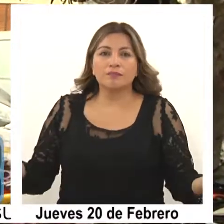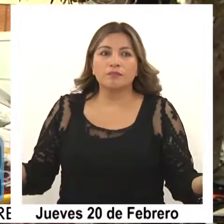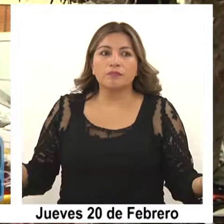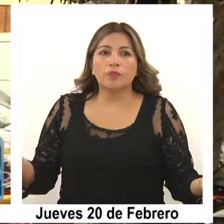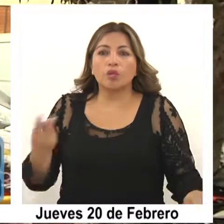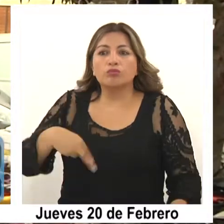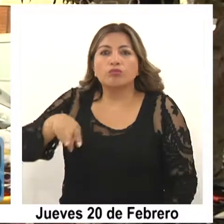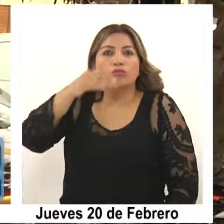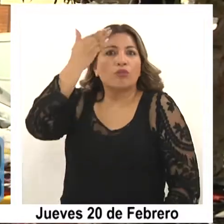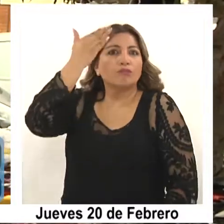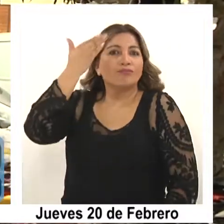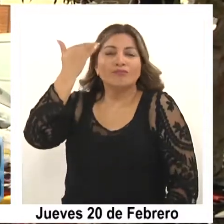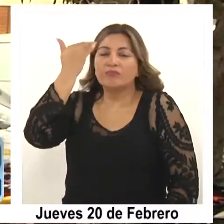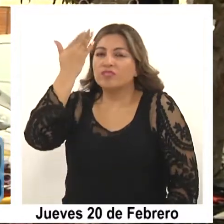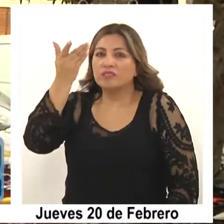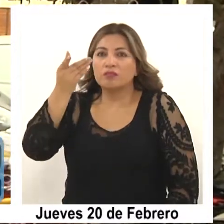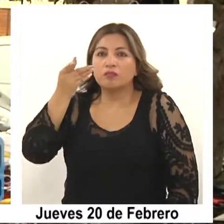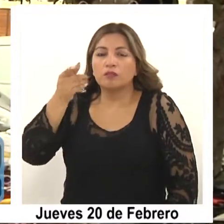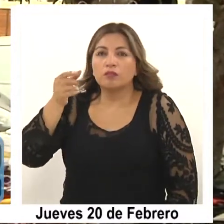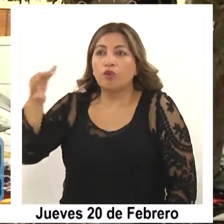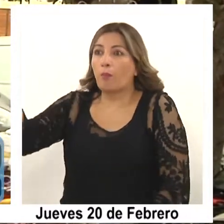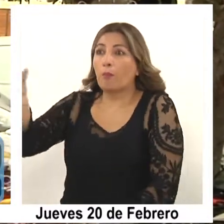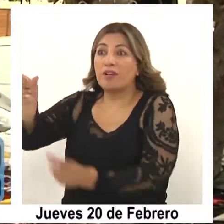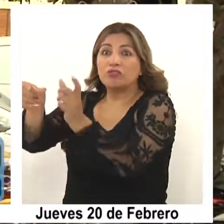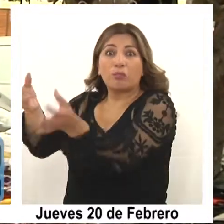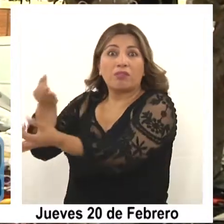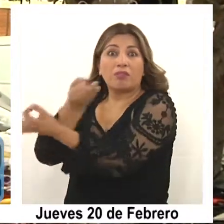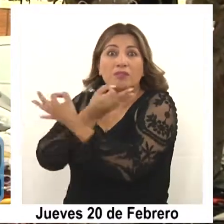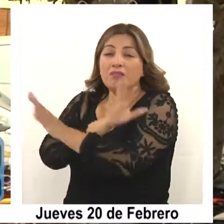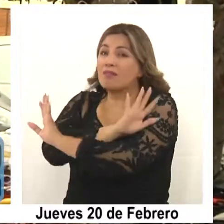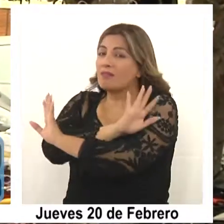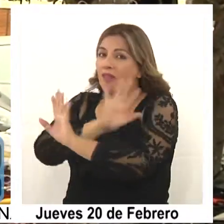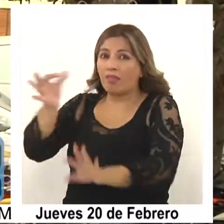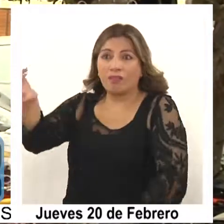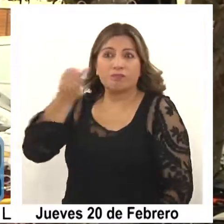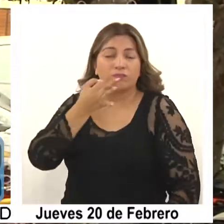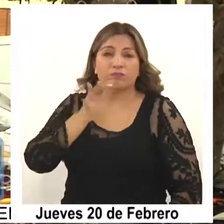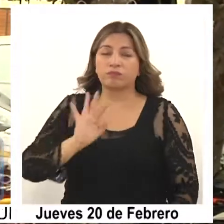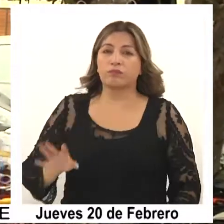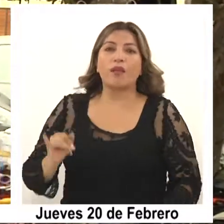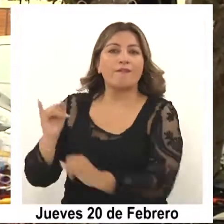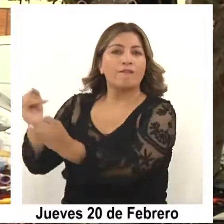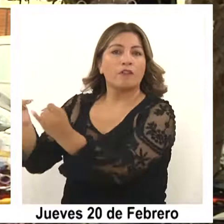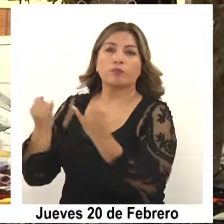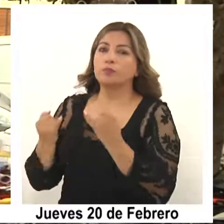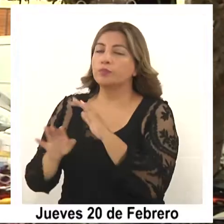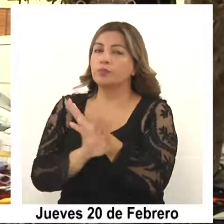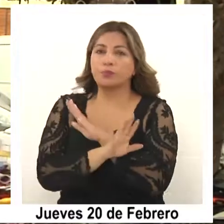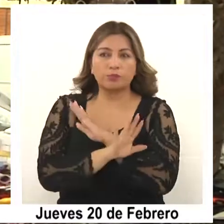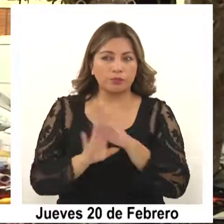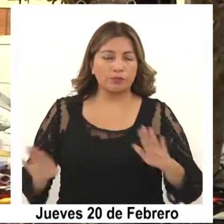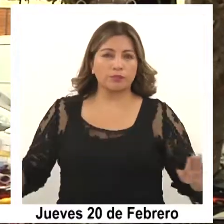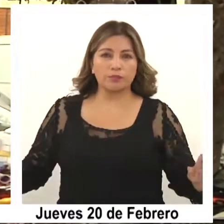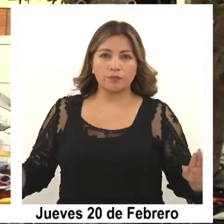no sabemos, no han dicho absolutamente nada, no los han informado,